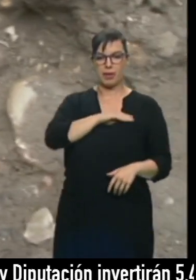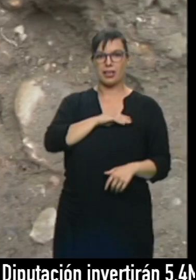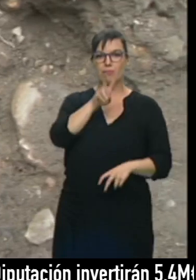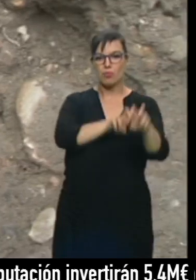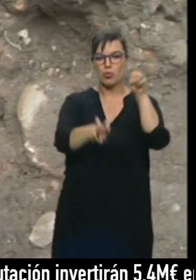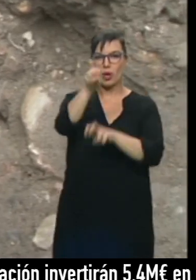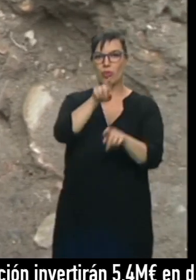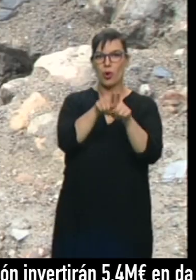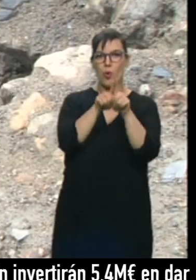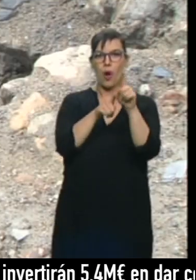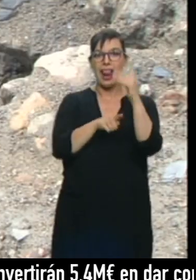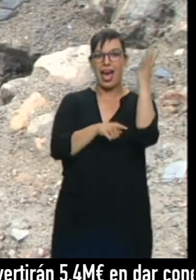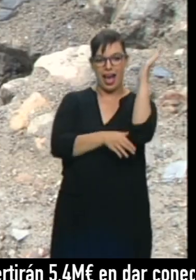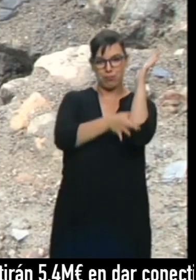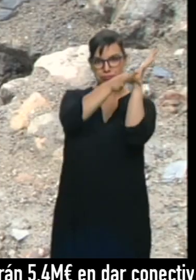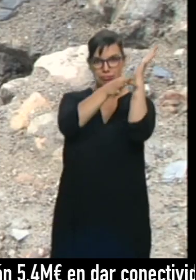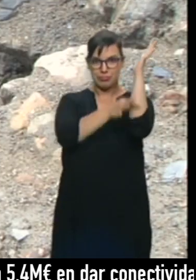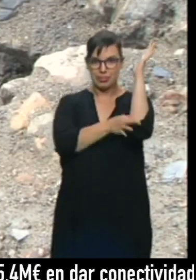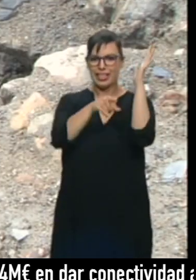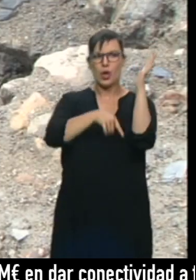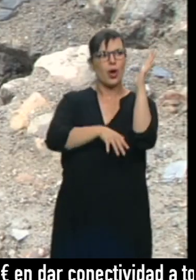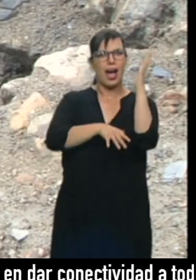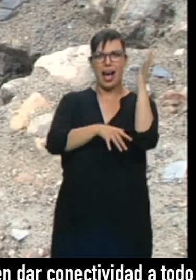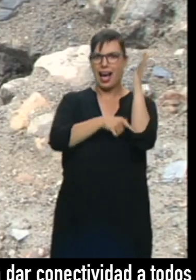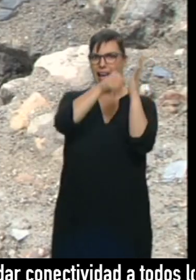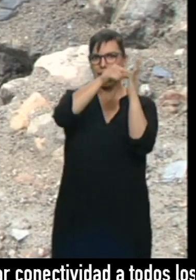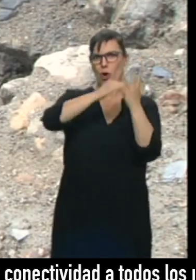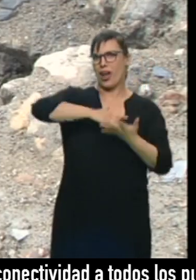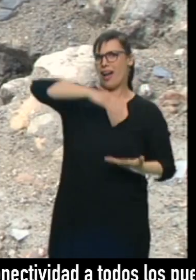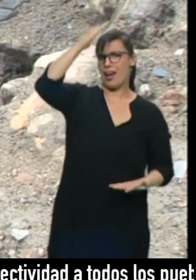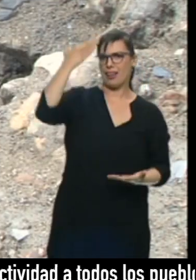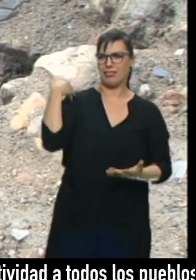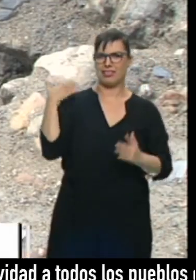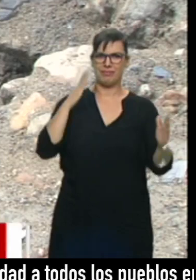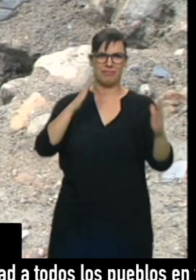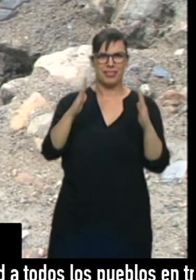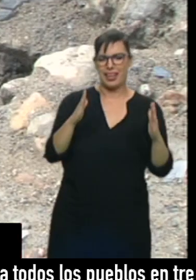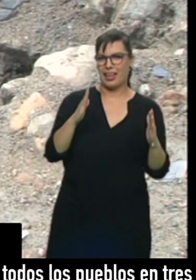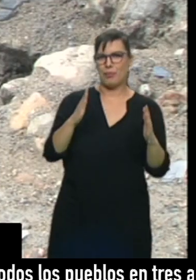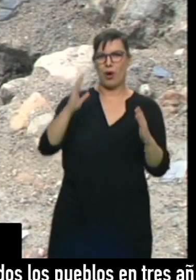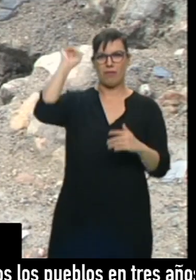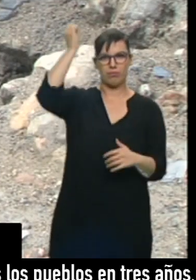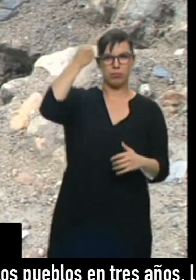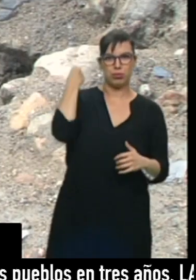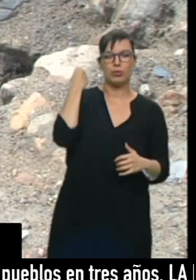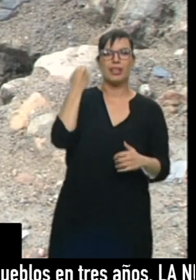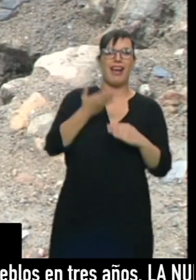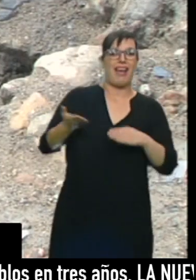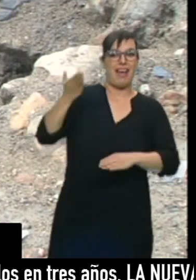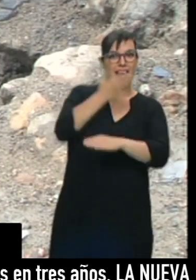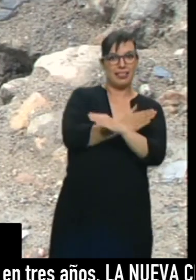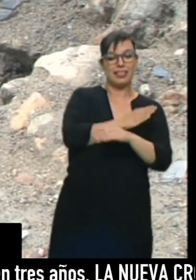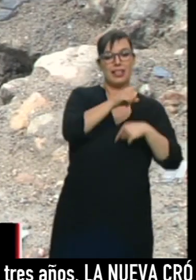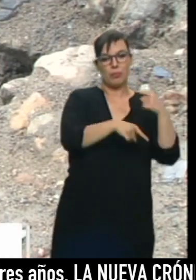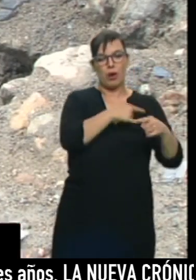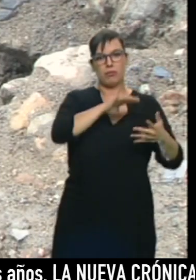de sigilaria fosilizado. Era un árbol de los gigantes del carbonífero, junto con los lipedodendrones y otra serie de especies, que fueron los que dieron origen a lo que